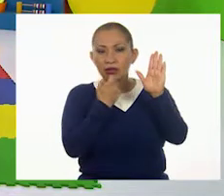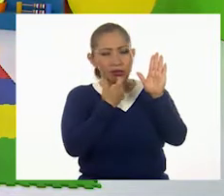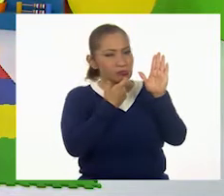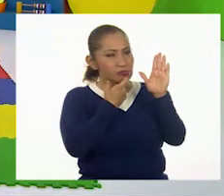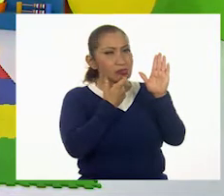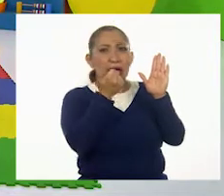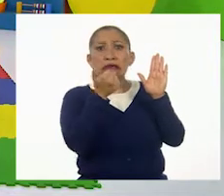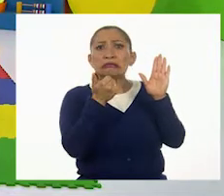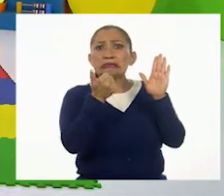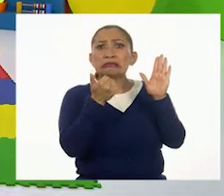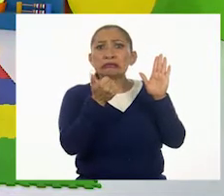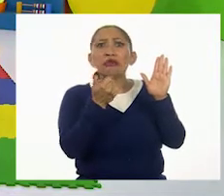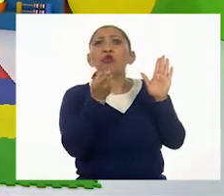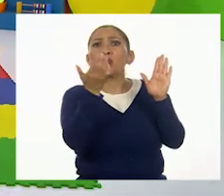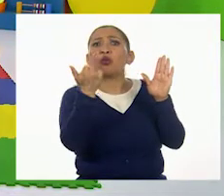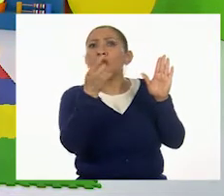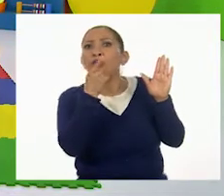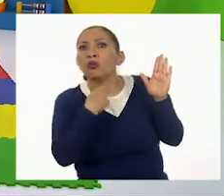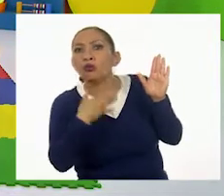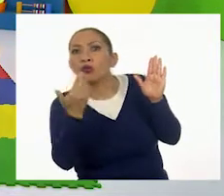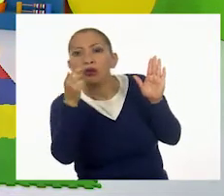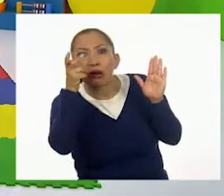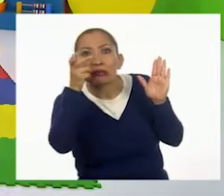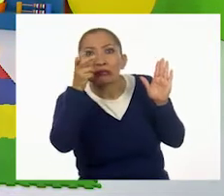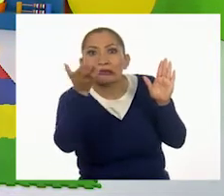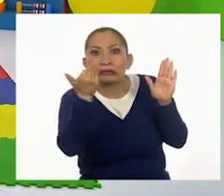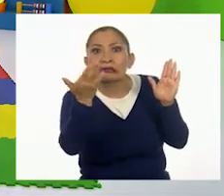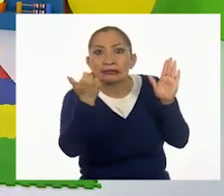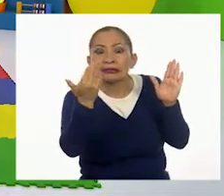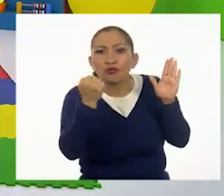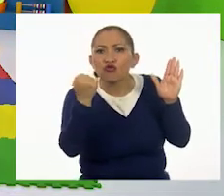¡Ay, ayúdenme! ¡Díganme, díganme fuerte!